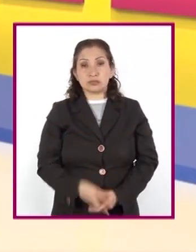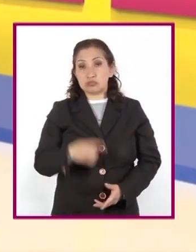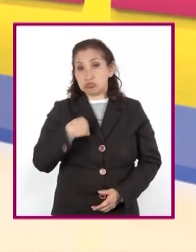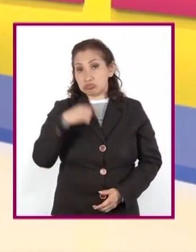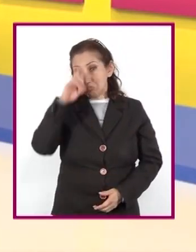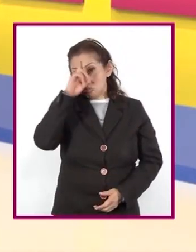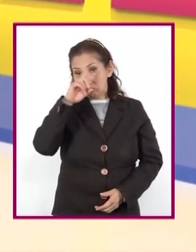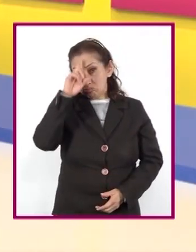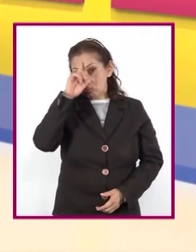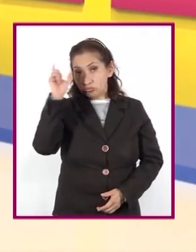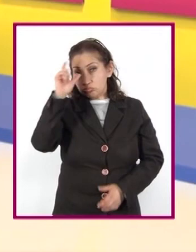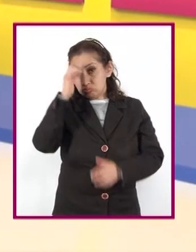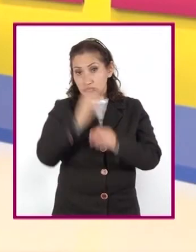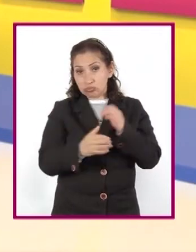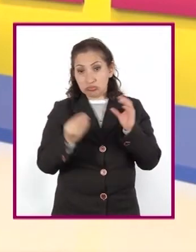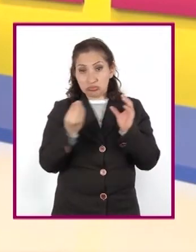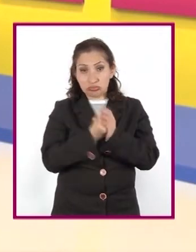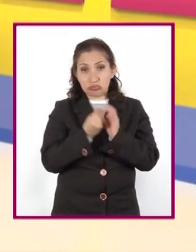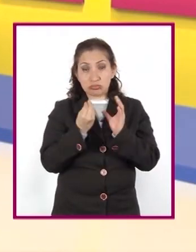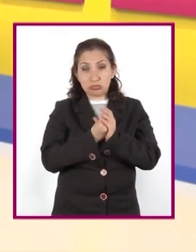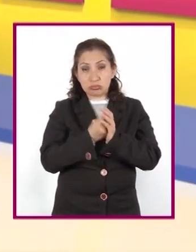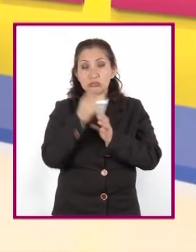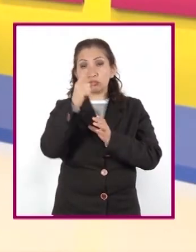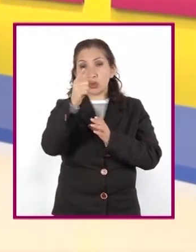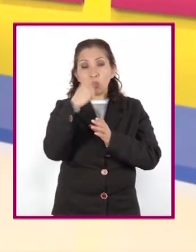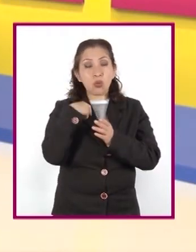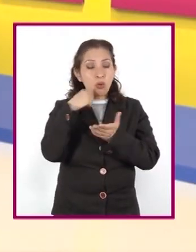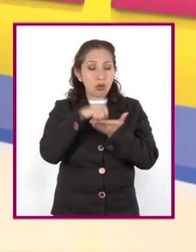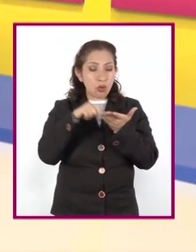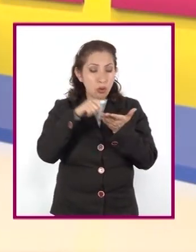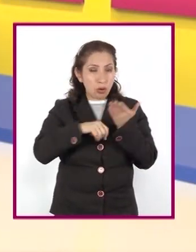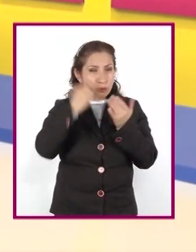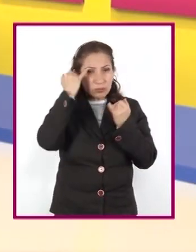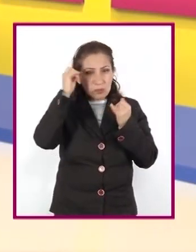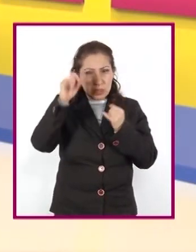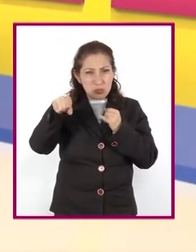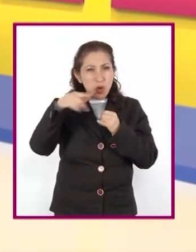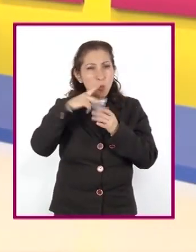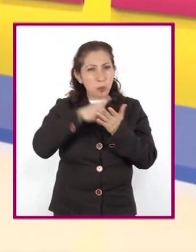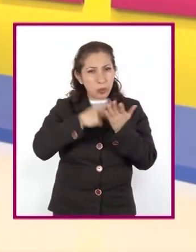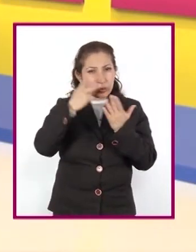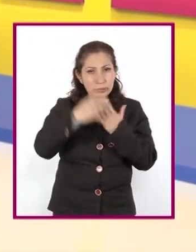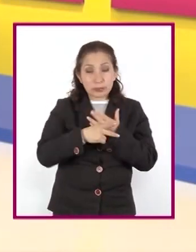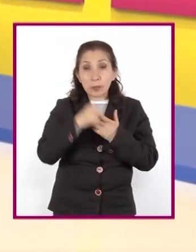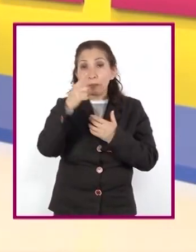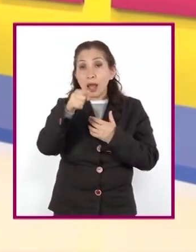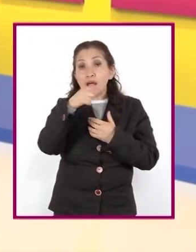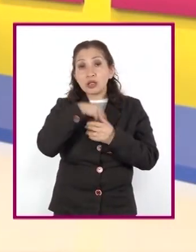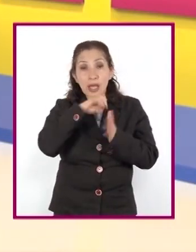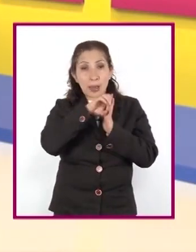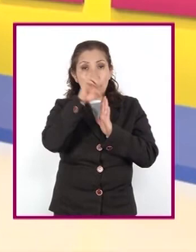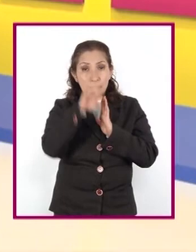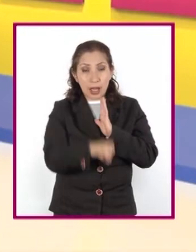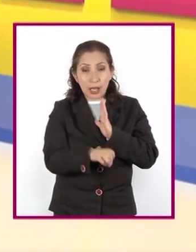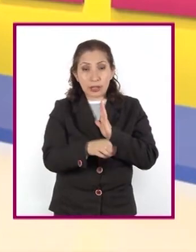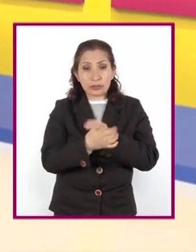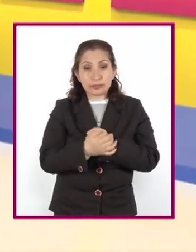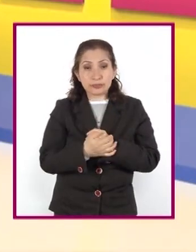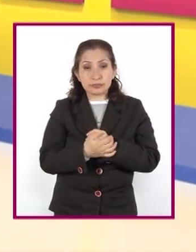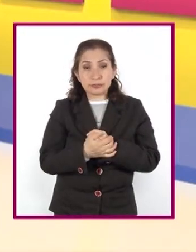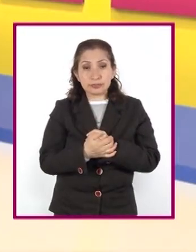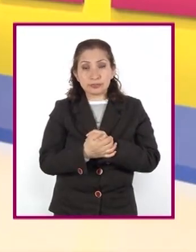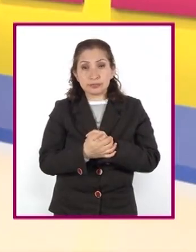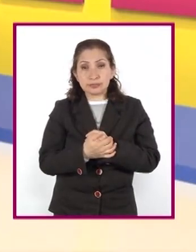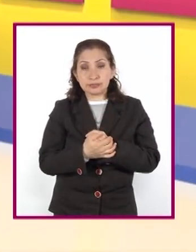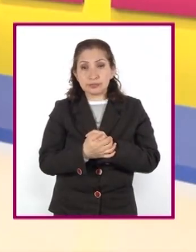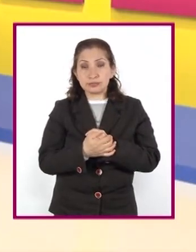que, al finalizar la sesión, escriban algunas ideas al respecto. Para ejemplificar el caso de un